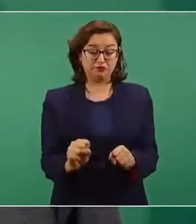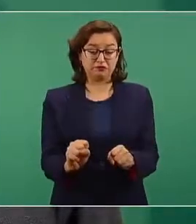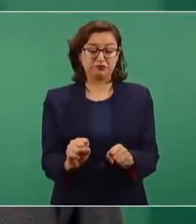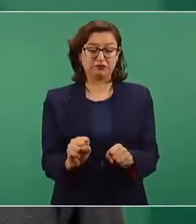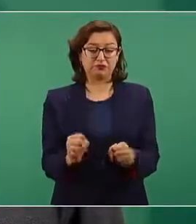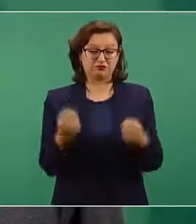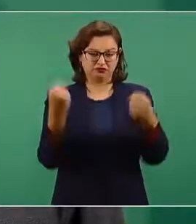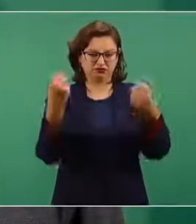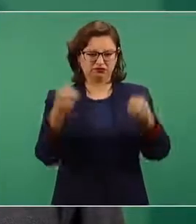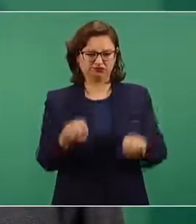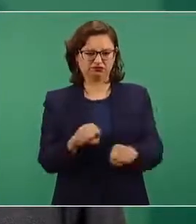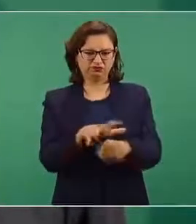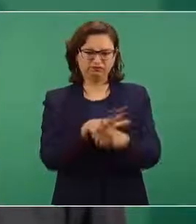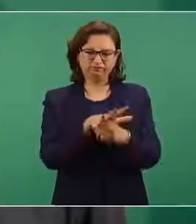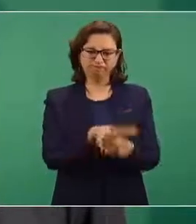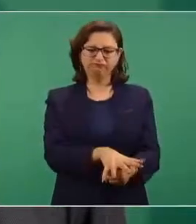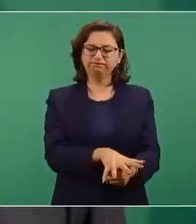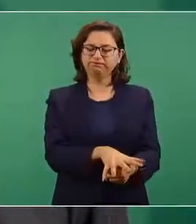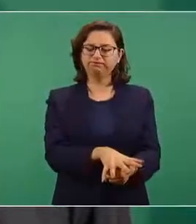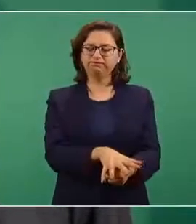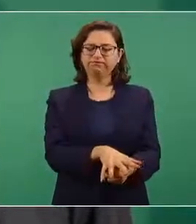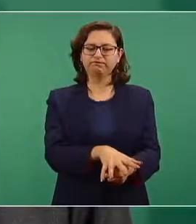conquista,